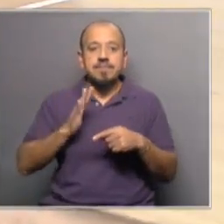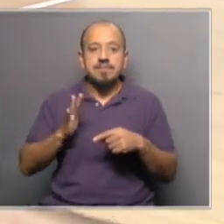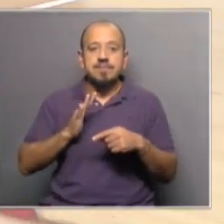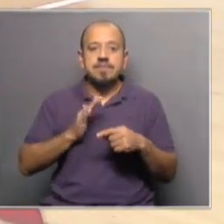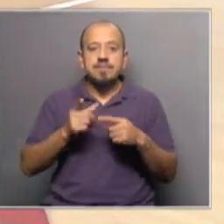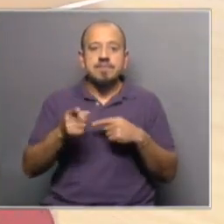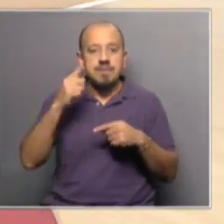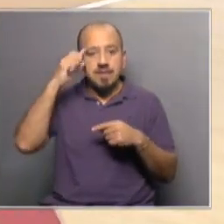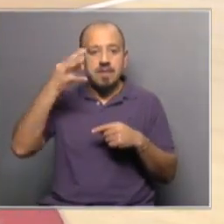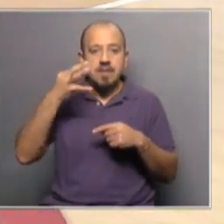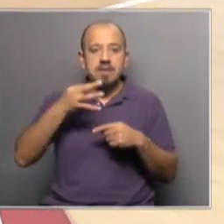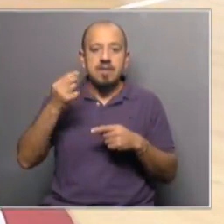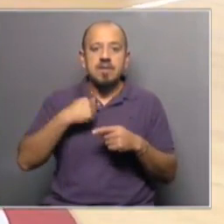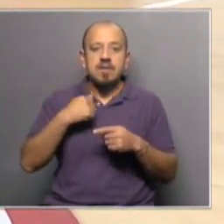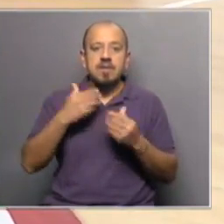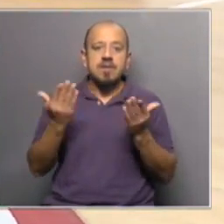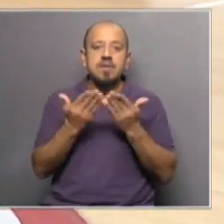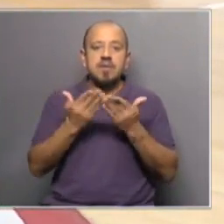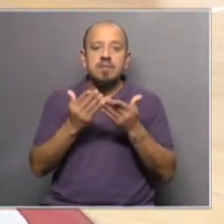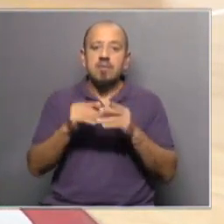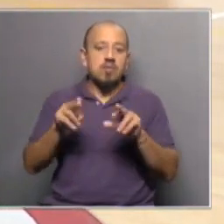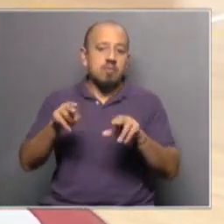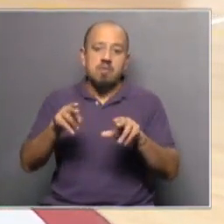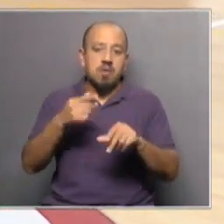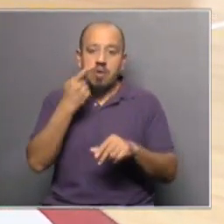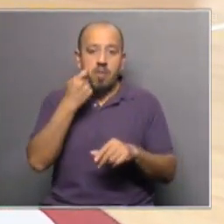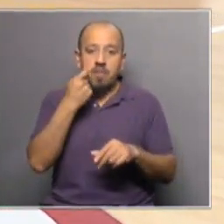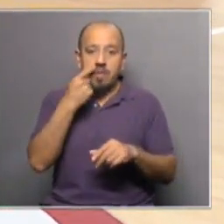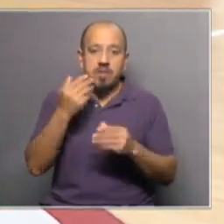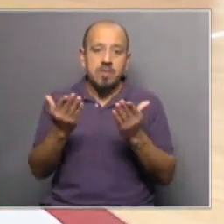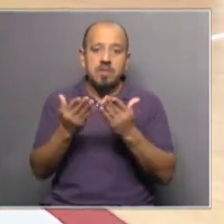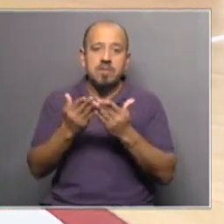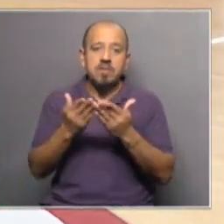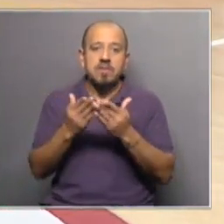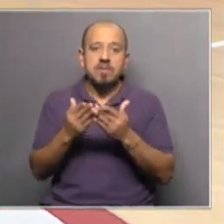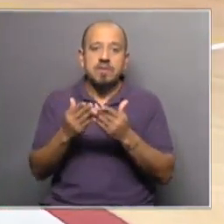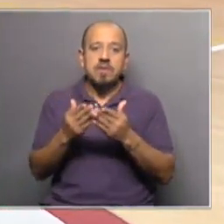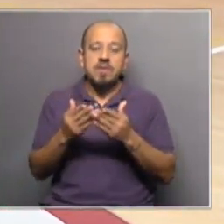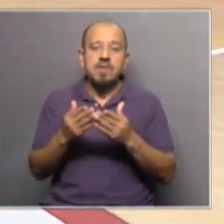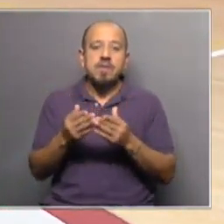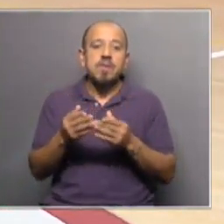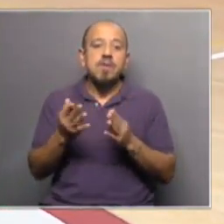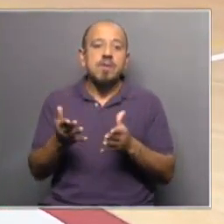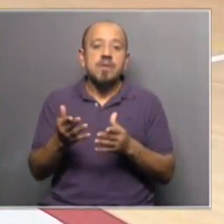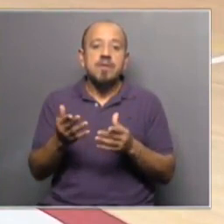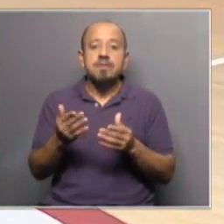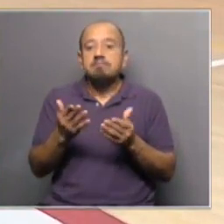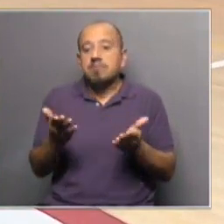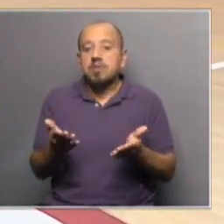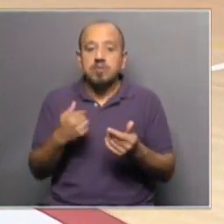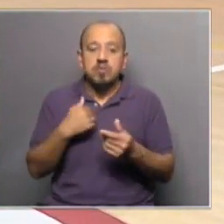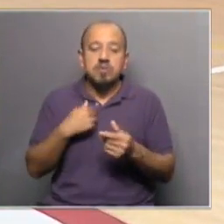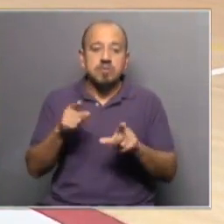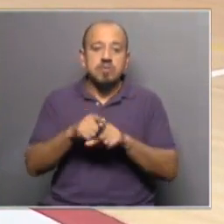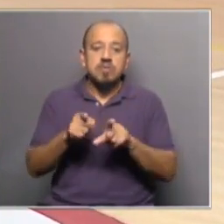realidad, o sea, nosotras estudiamos lo mismo que los varones, que los hombres, y creo que también mientras que estemos a la altura,